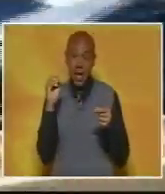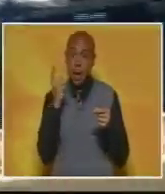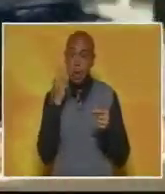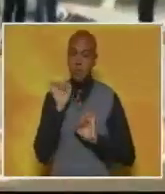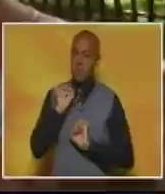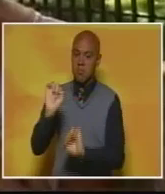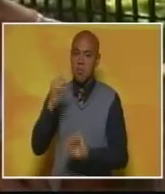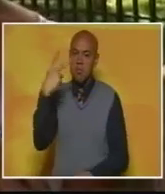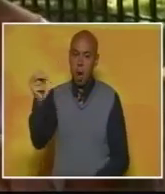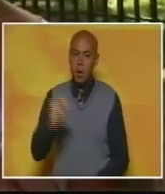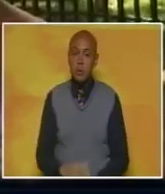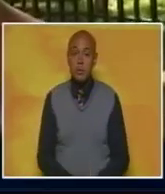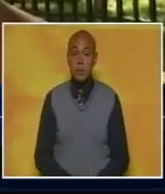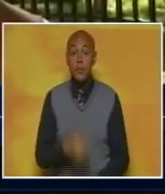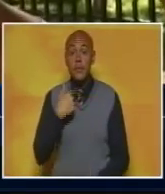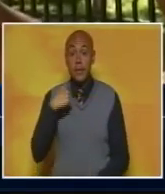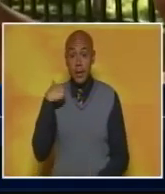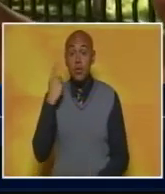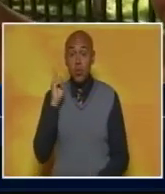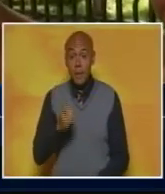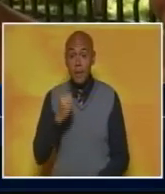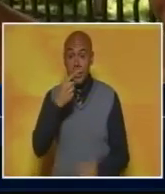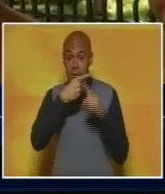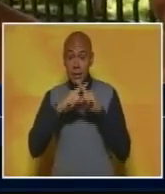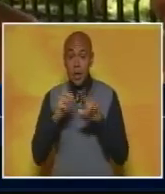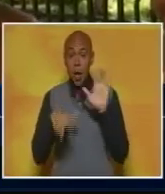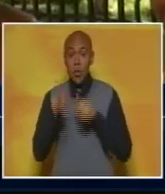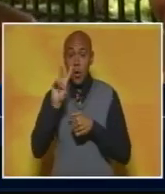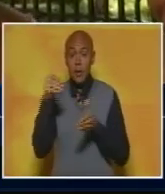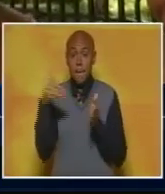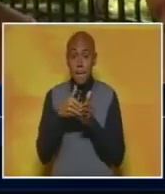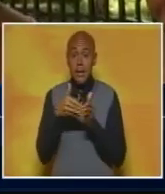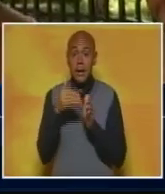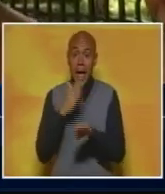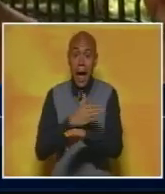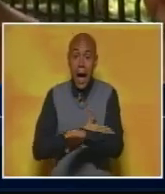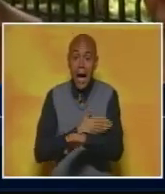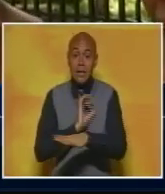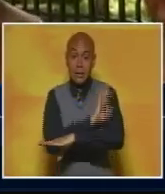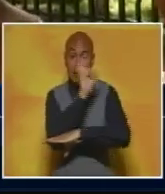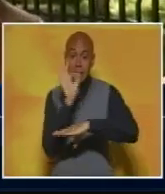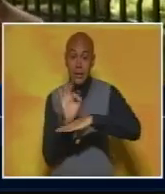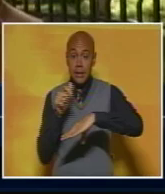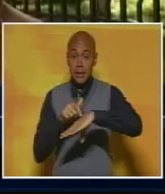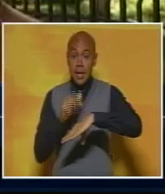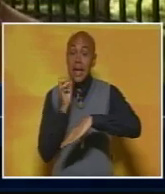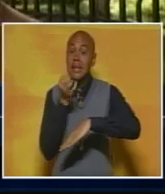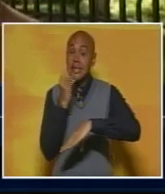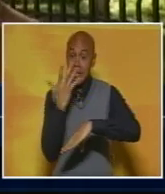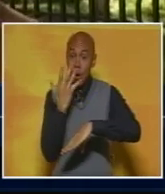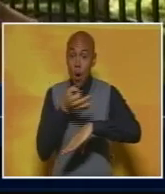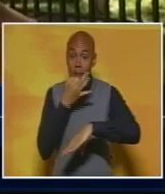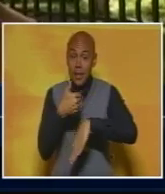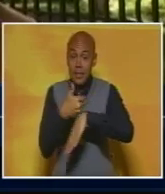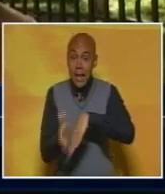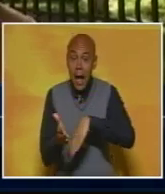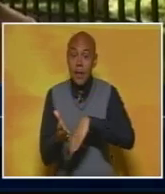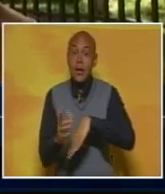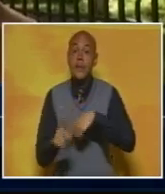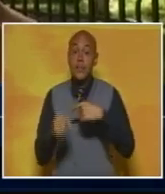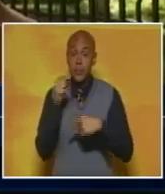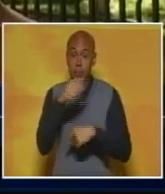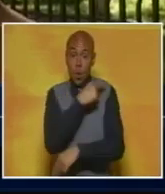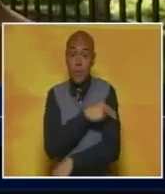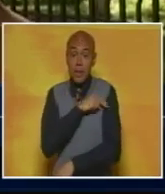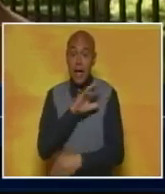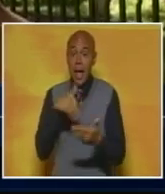la situación. Va a pagar hasta 12.000 bolívares antes de las 5 de la tarde. Si me paso de las 5 de la tarde, en el hospital